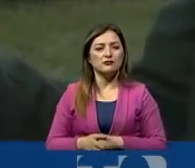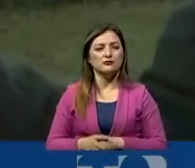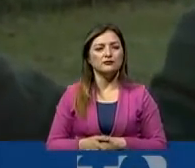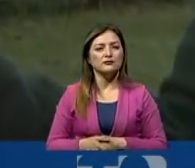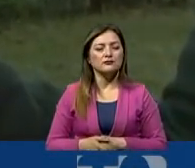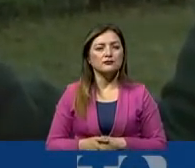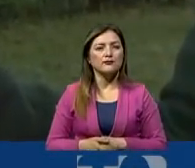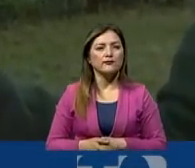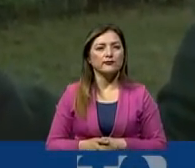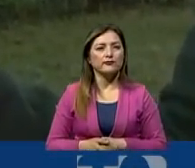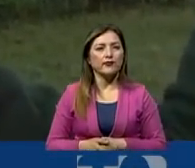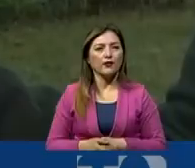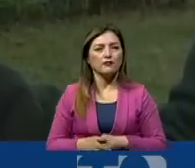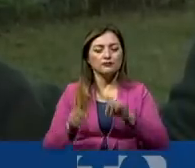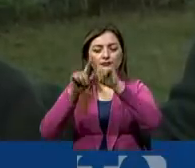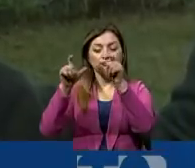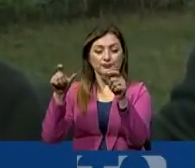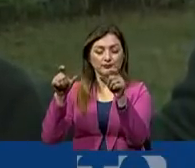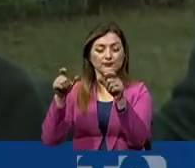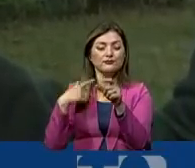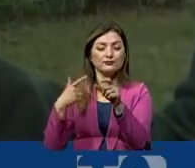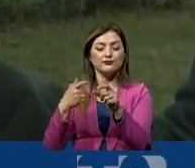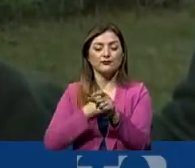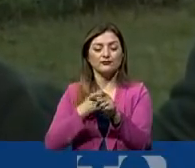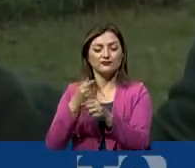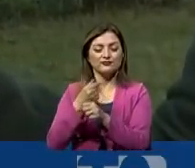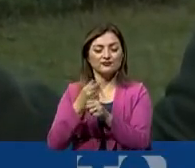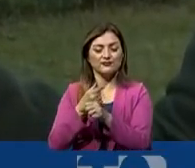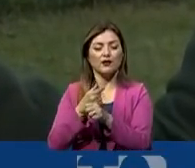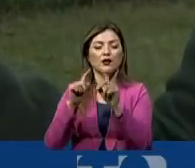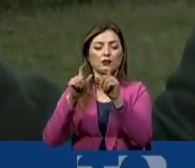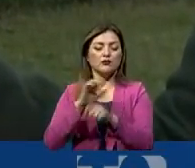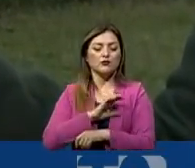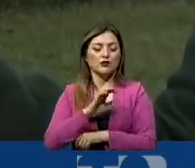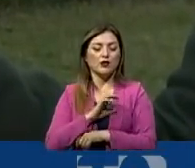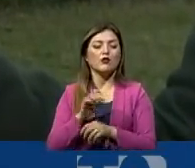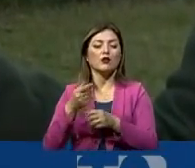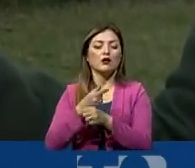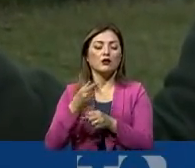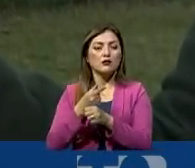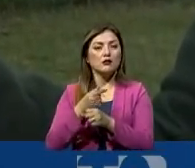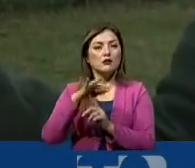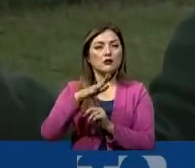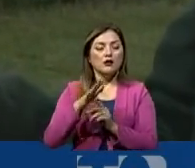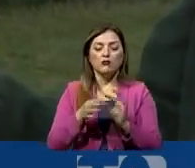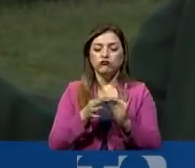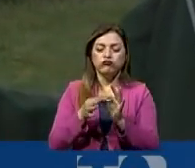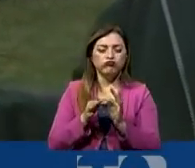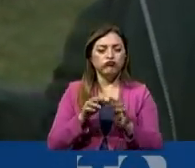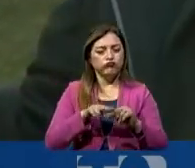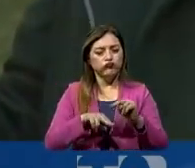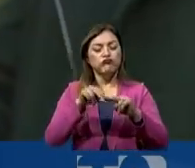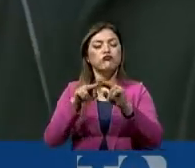de la gerencia de parques, nosotros hacemos un mantenimiento permanente al sector. Ustedes saben bien, y como bien lo dijo el señor